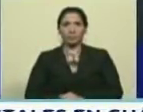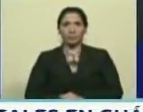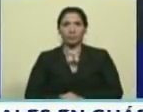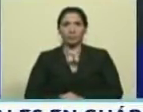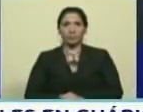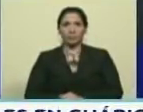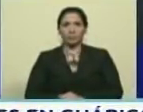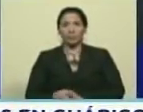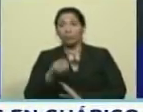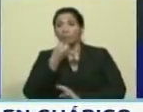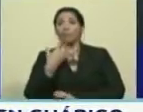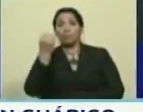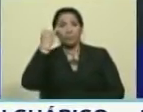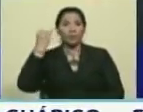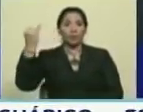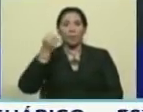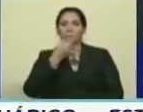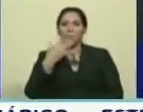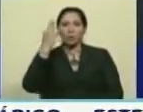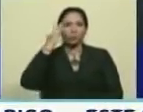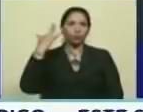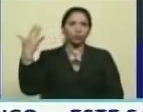las buenas ideas, los buenos sueños.